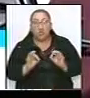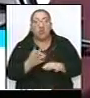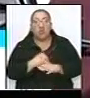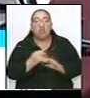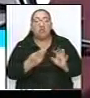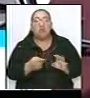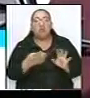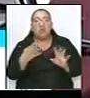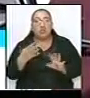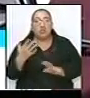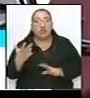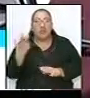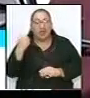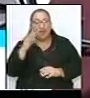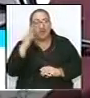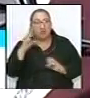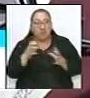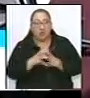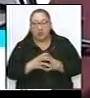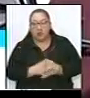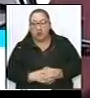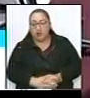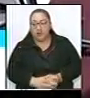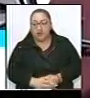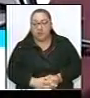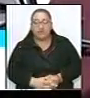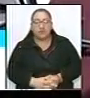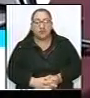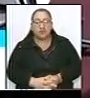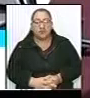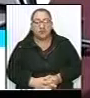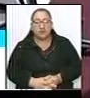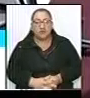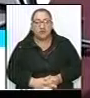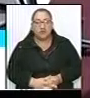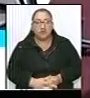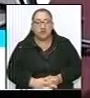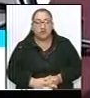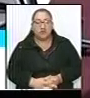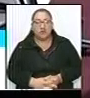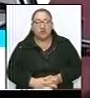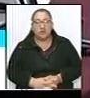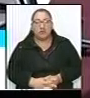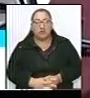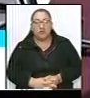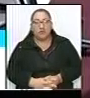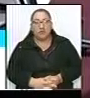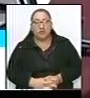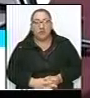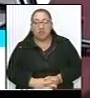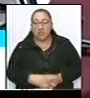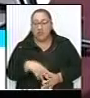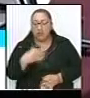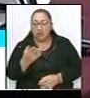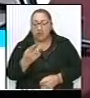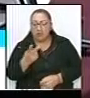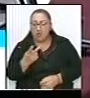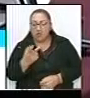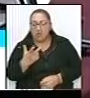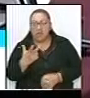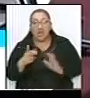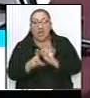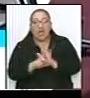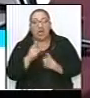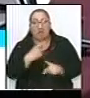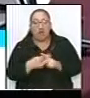93, después de la ruptura de Vladimir Guzmán y el gobierno estaba fortalecido. 23 leyes